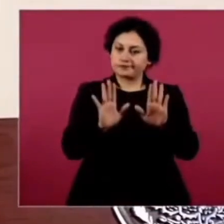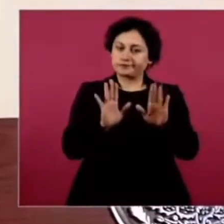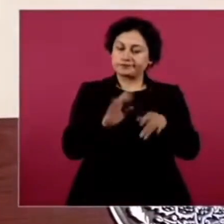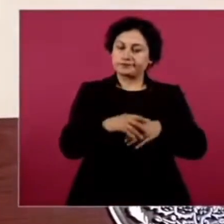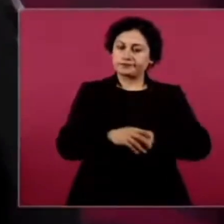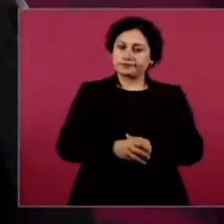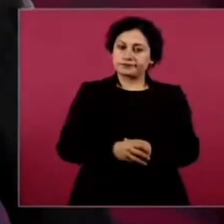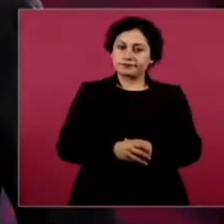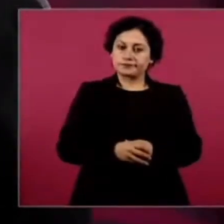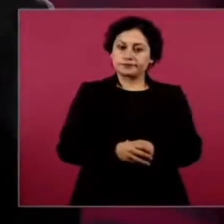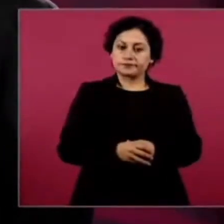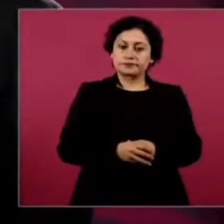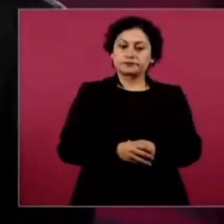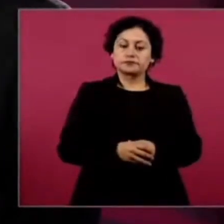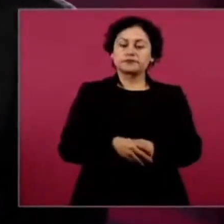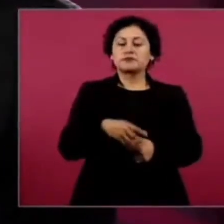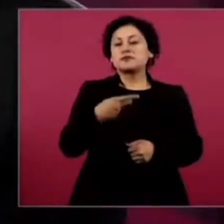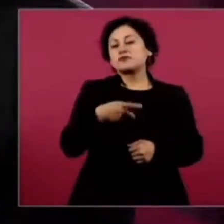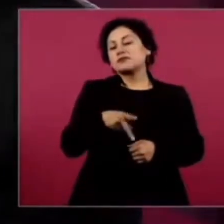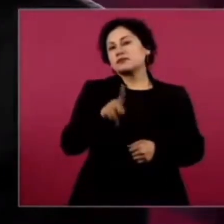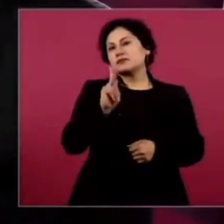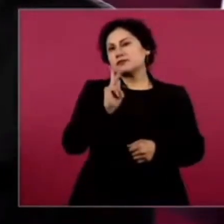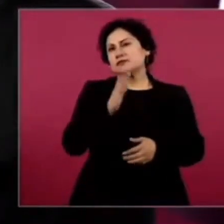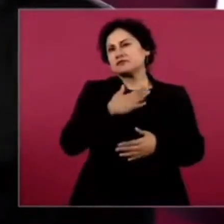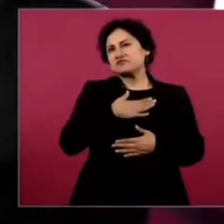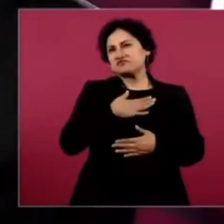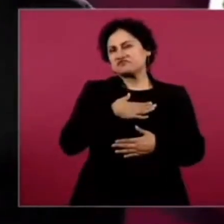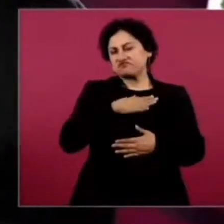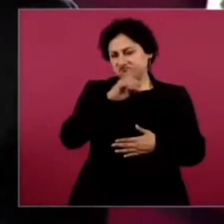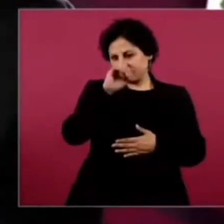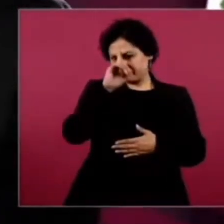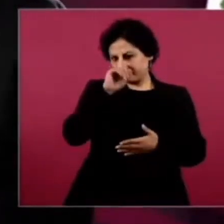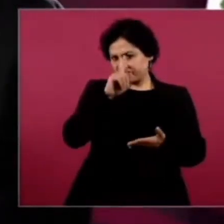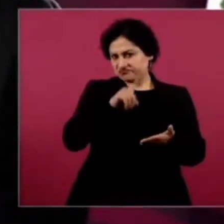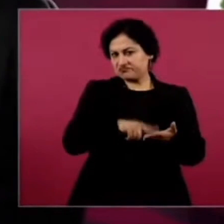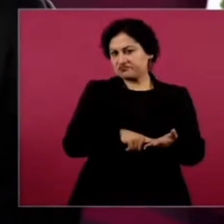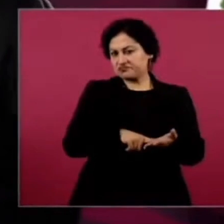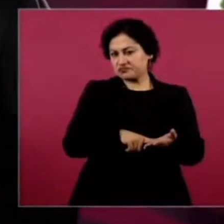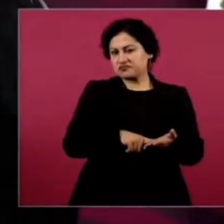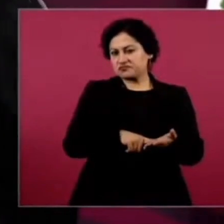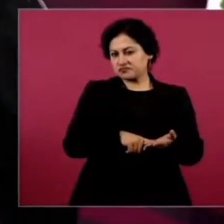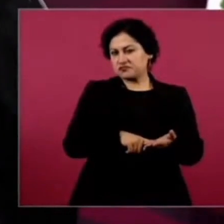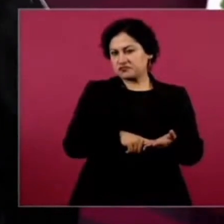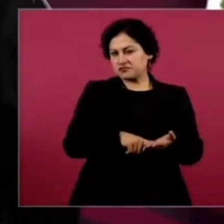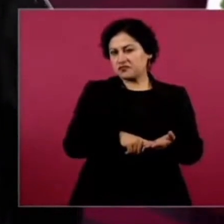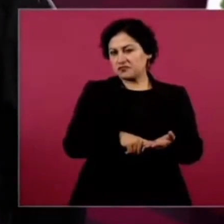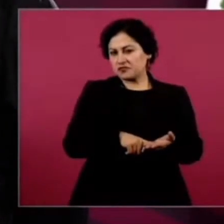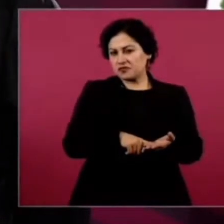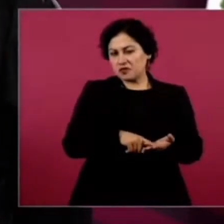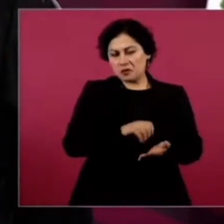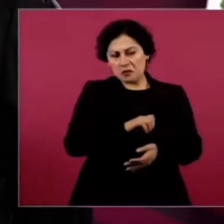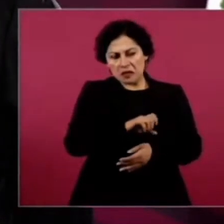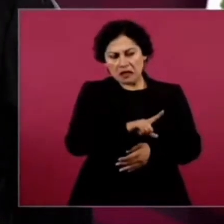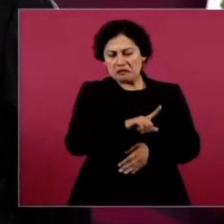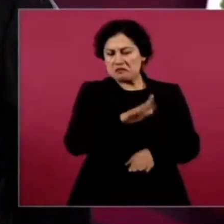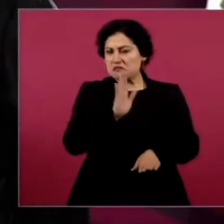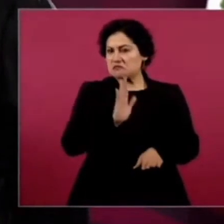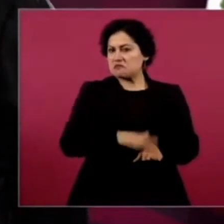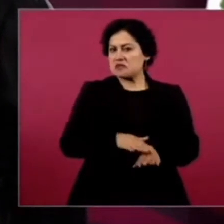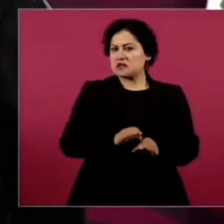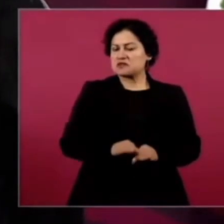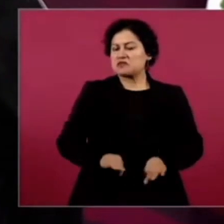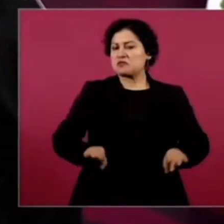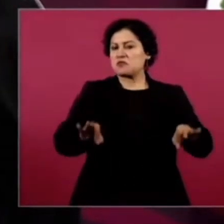es, yo creo que el más importante de todos